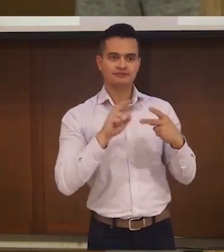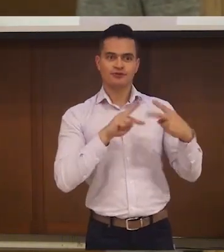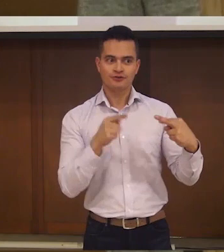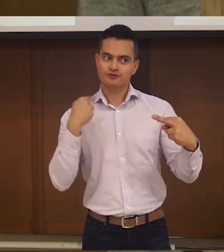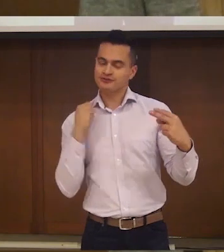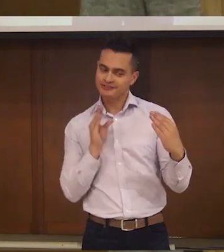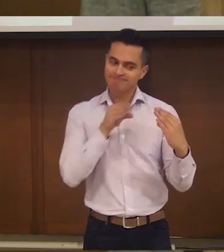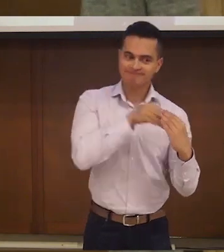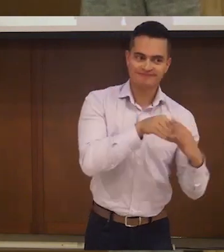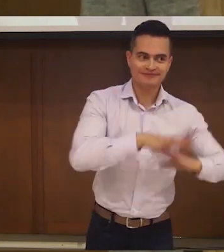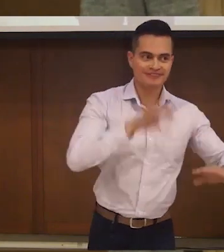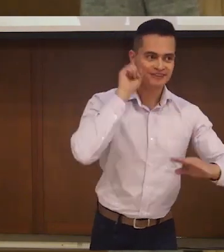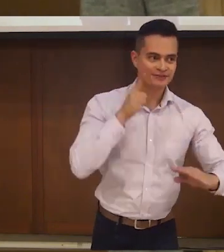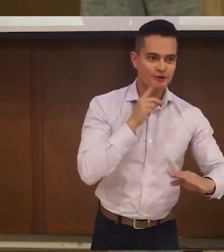sea,